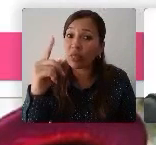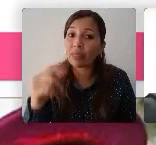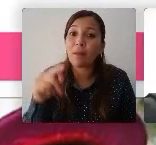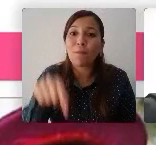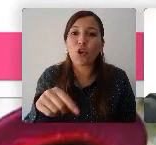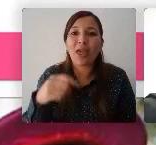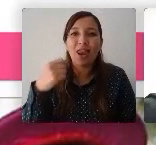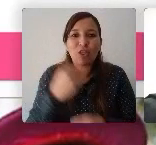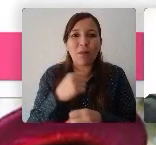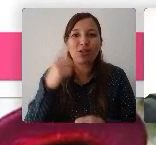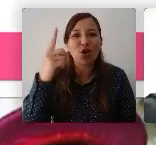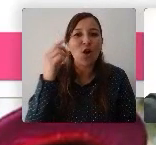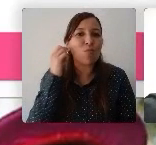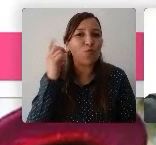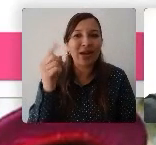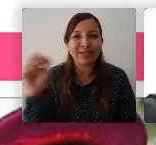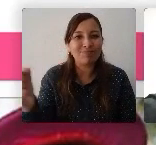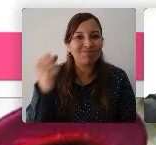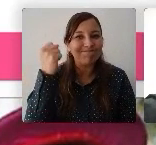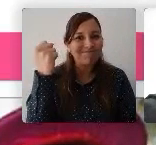mujeres, ¿no? Entonces,